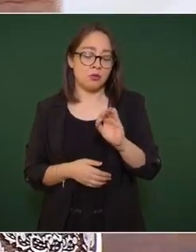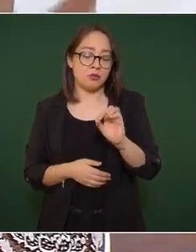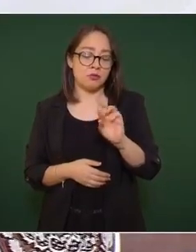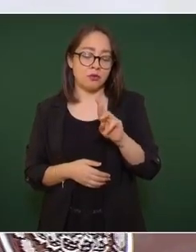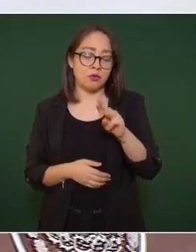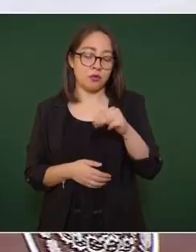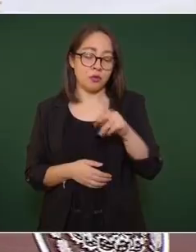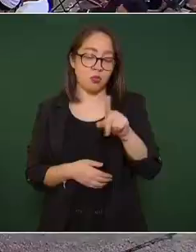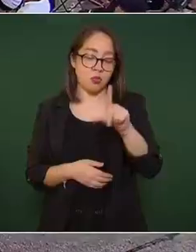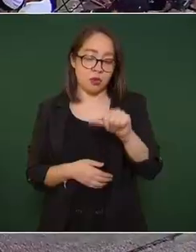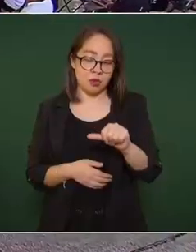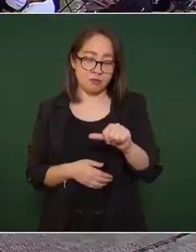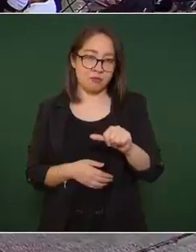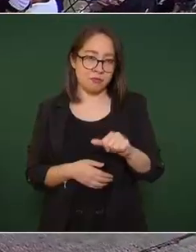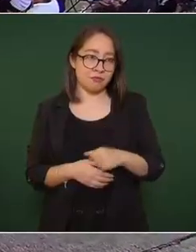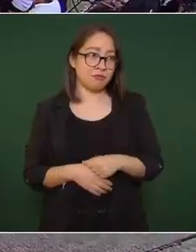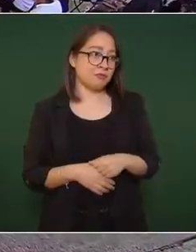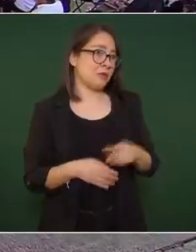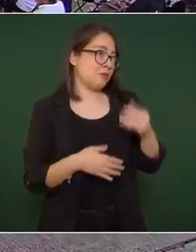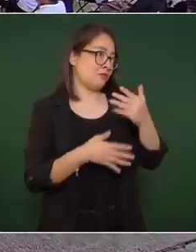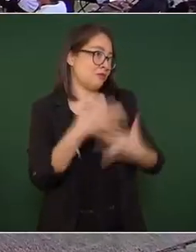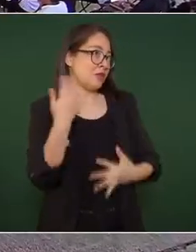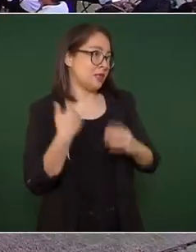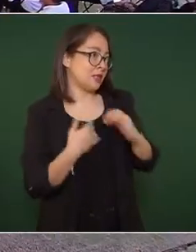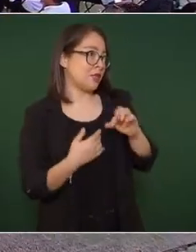Pedro Cárdenas. Ya, párale.